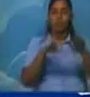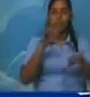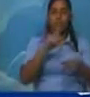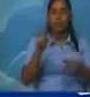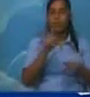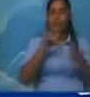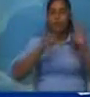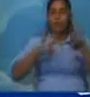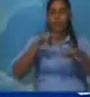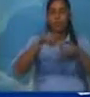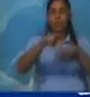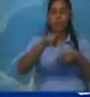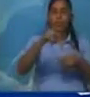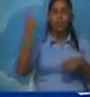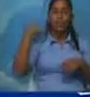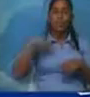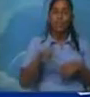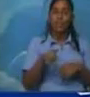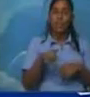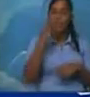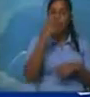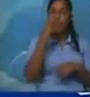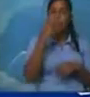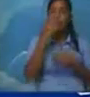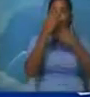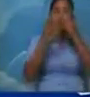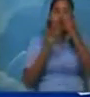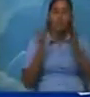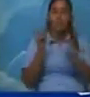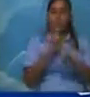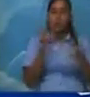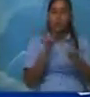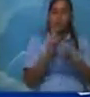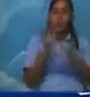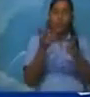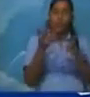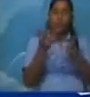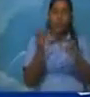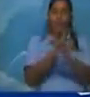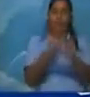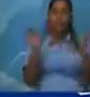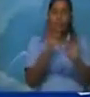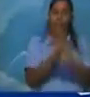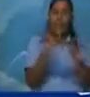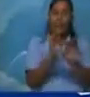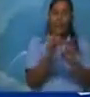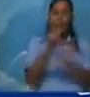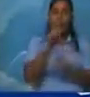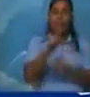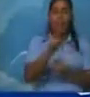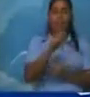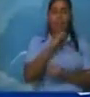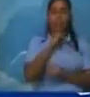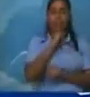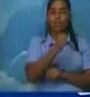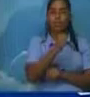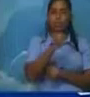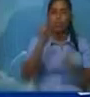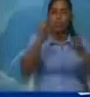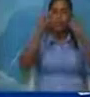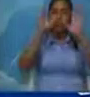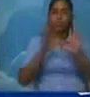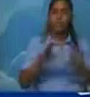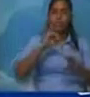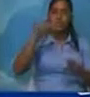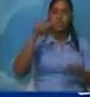camina que tienen narices y no huele no recoja nada Eso es abominación